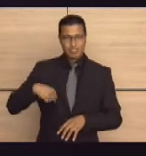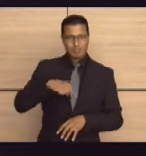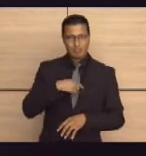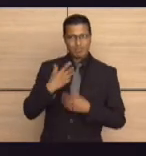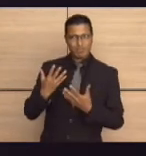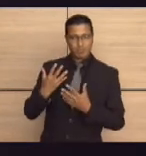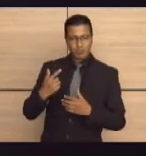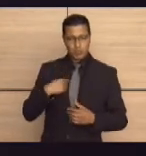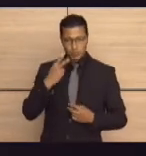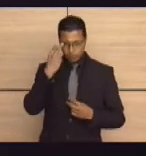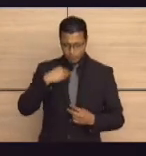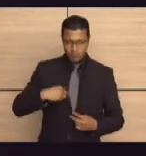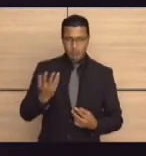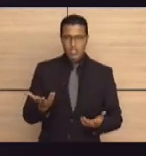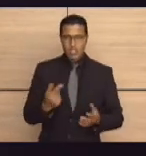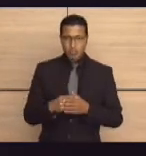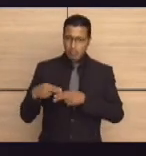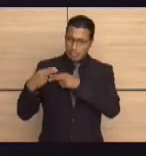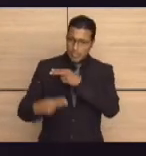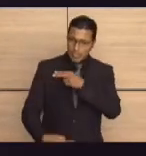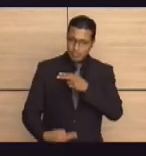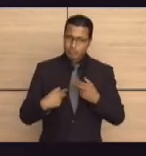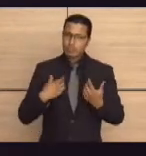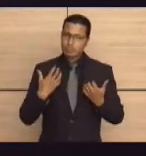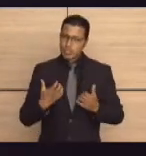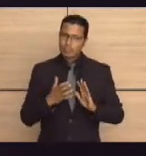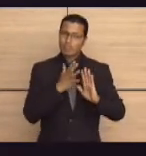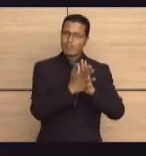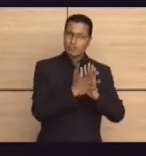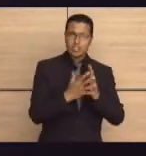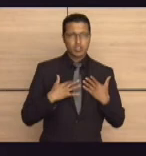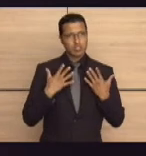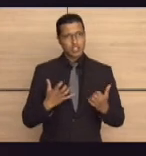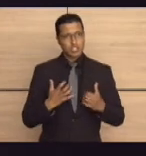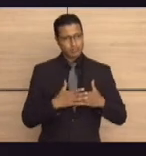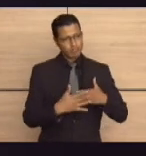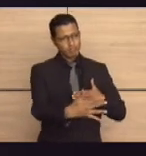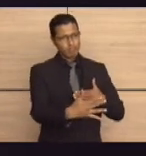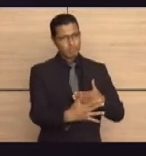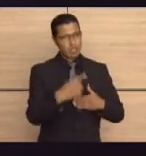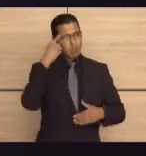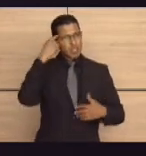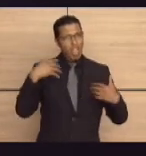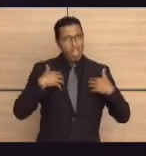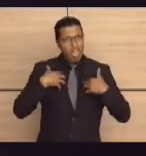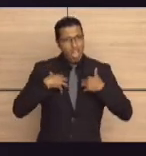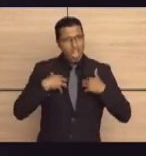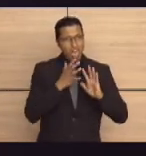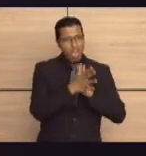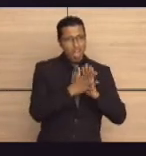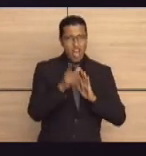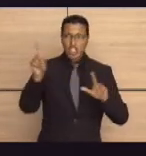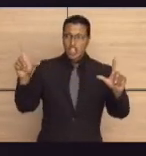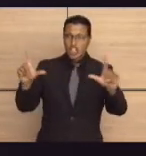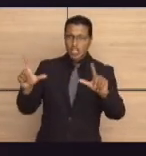nos vemos? ¿Cuál es la historia que queremos contar, el relato? ¿Es la historia de los victimarios? ¿De las telenovelas